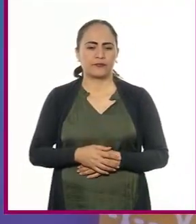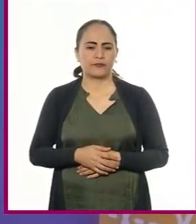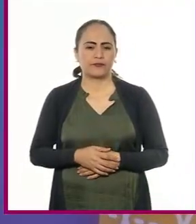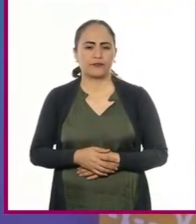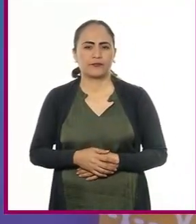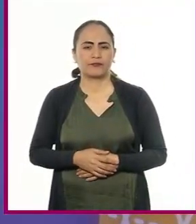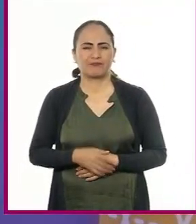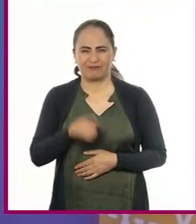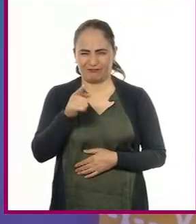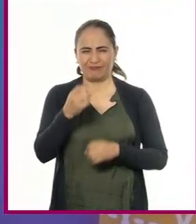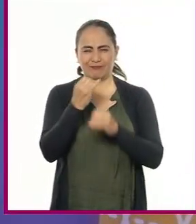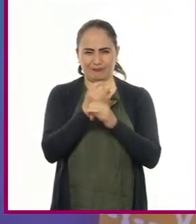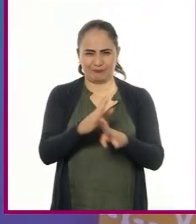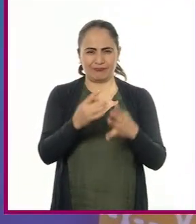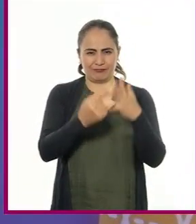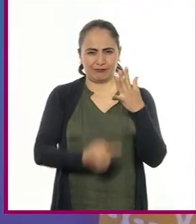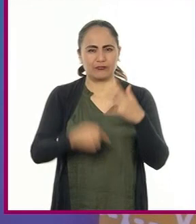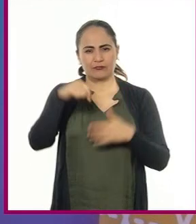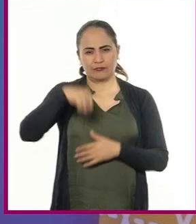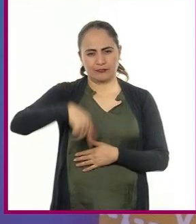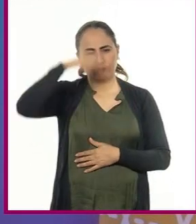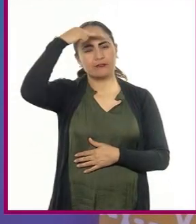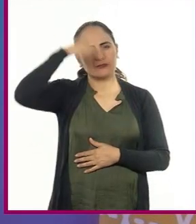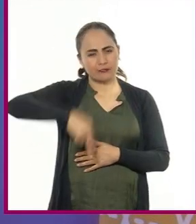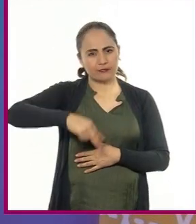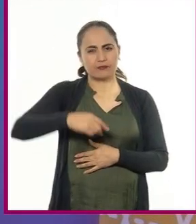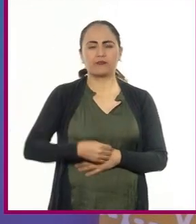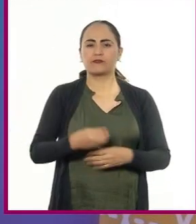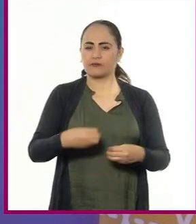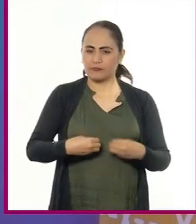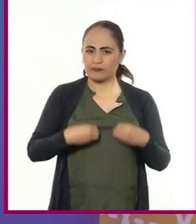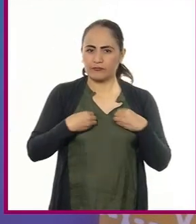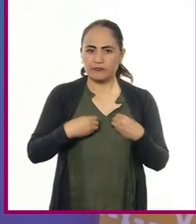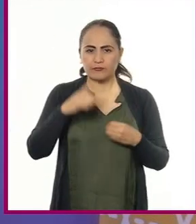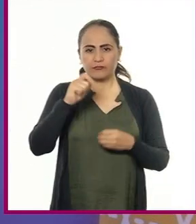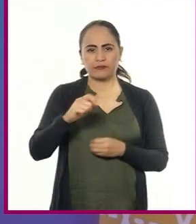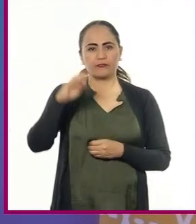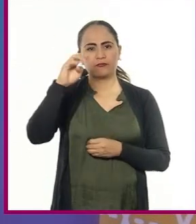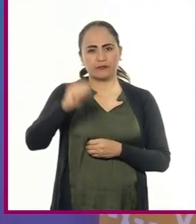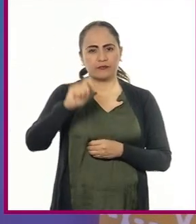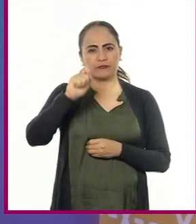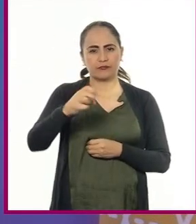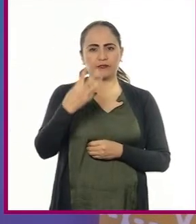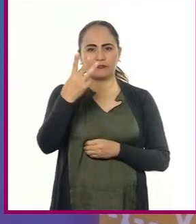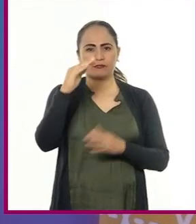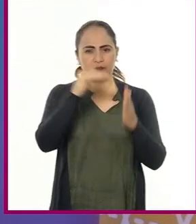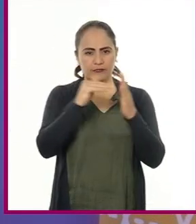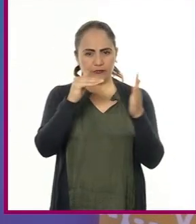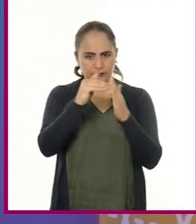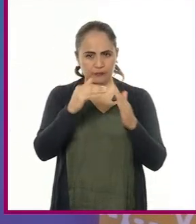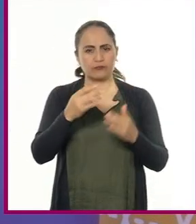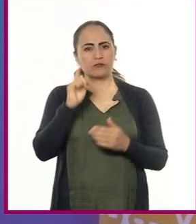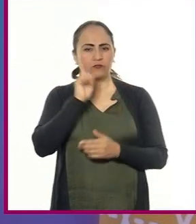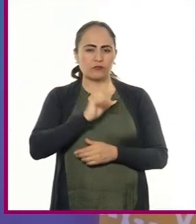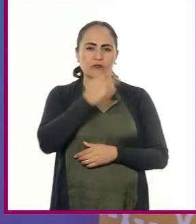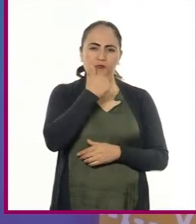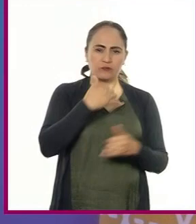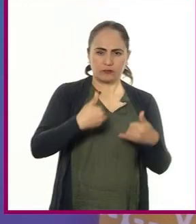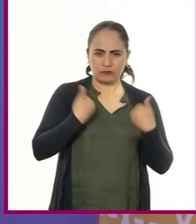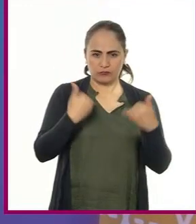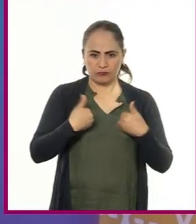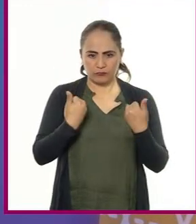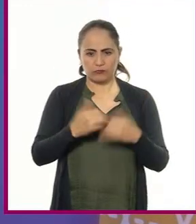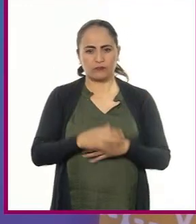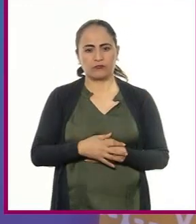con estos datos, en México residen 29.3 millones de niñas, niños y